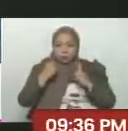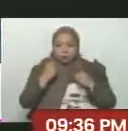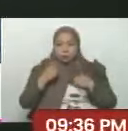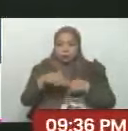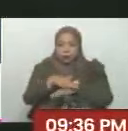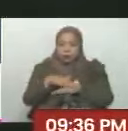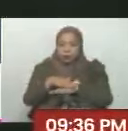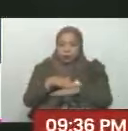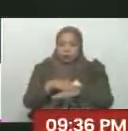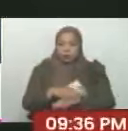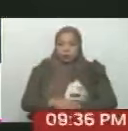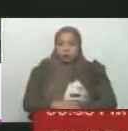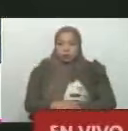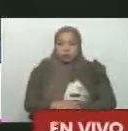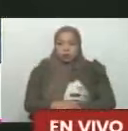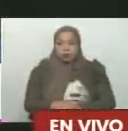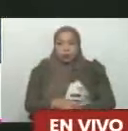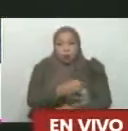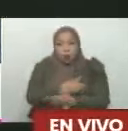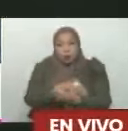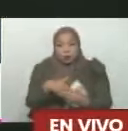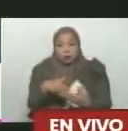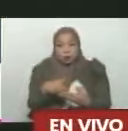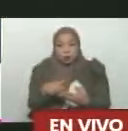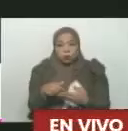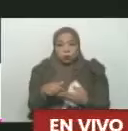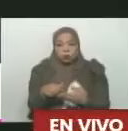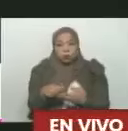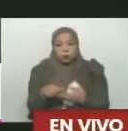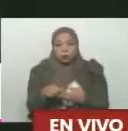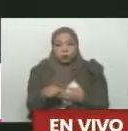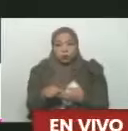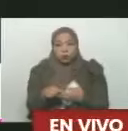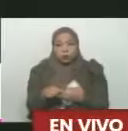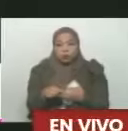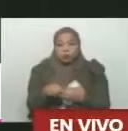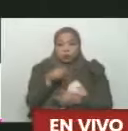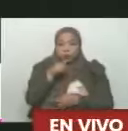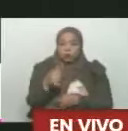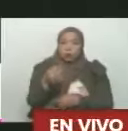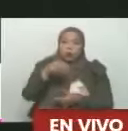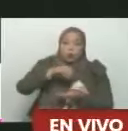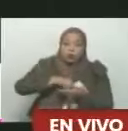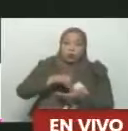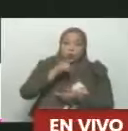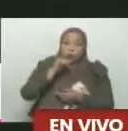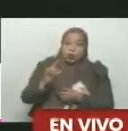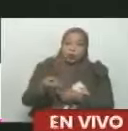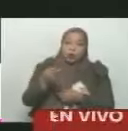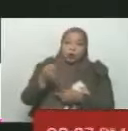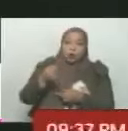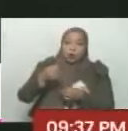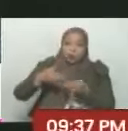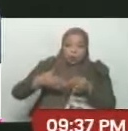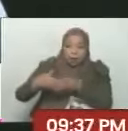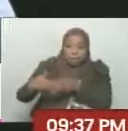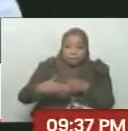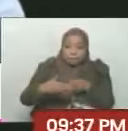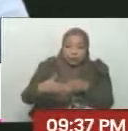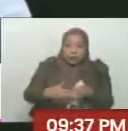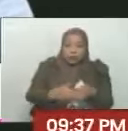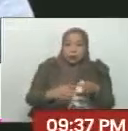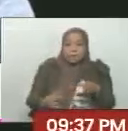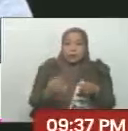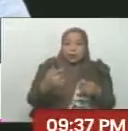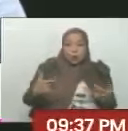ahí hubo sangre, o sea, hubo combate. La primera batalla naval, el